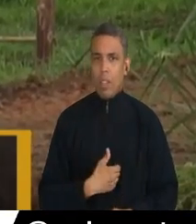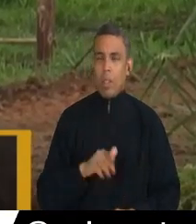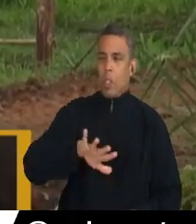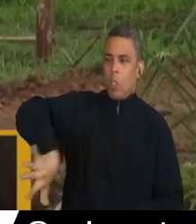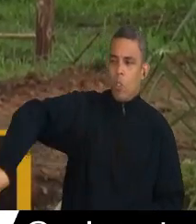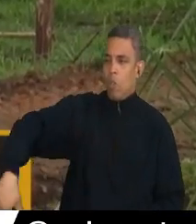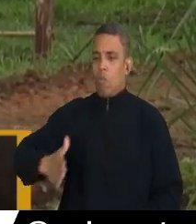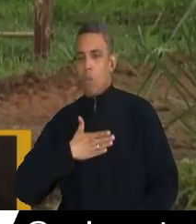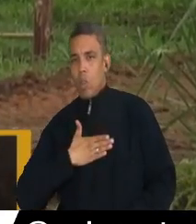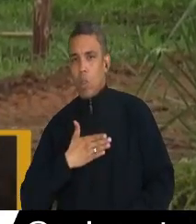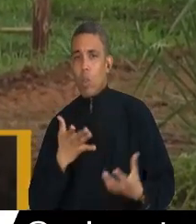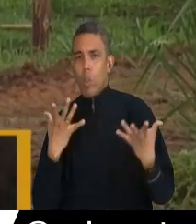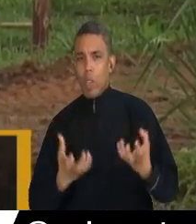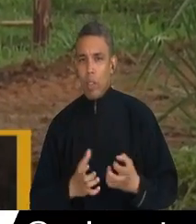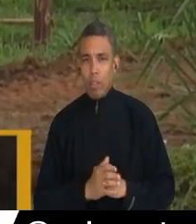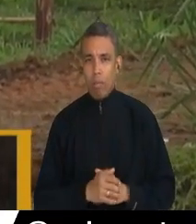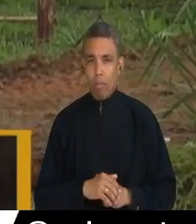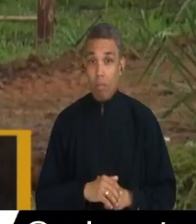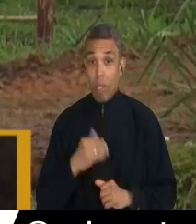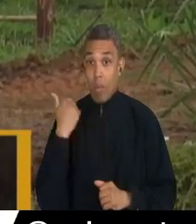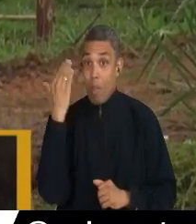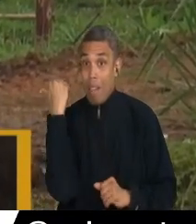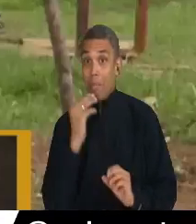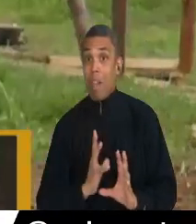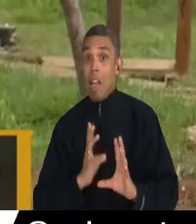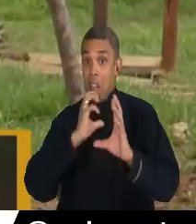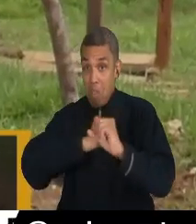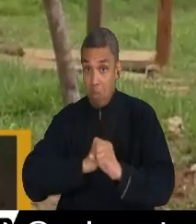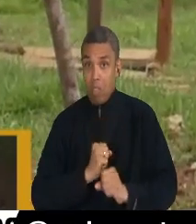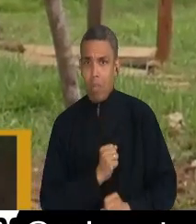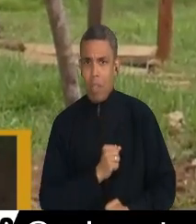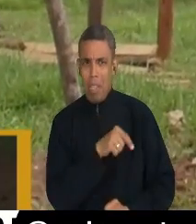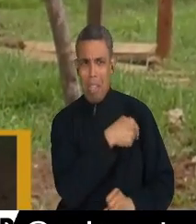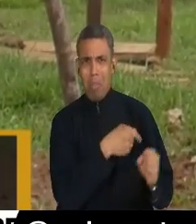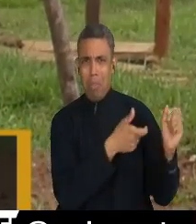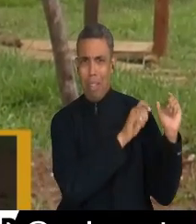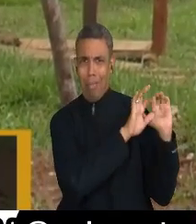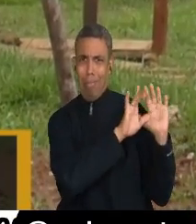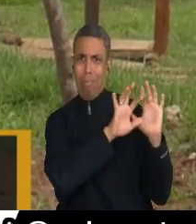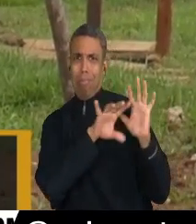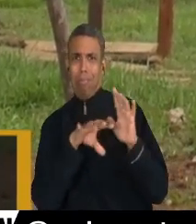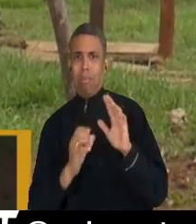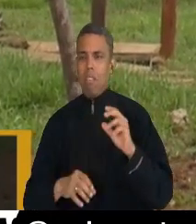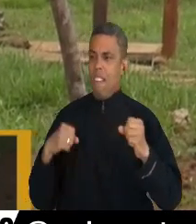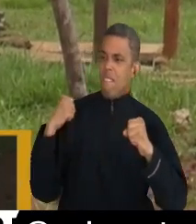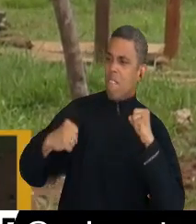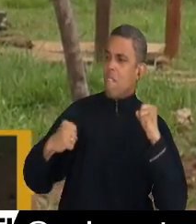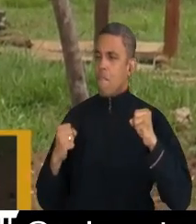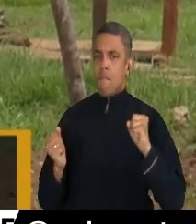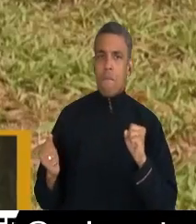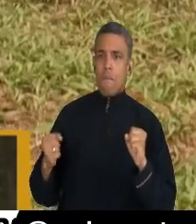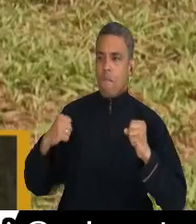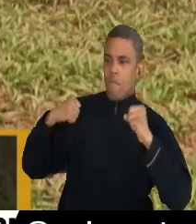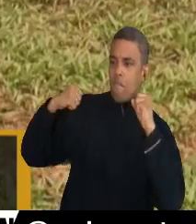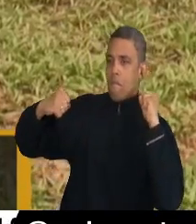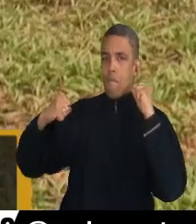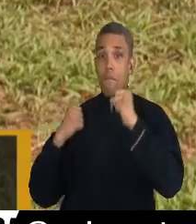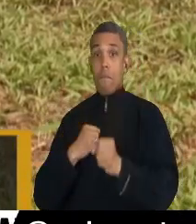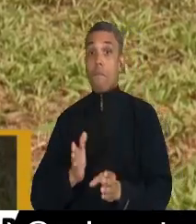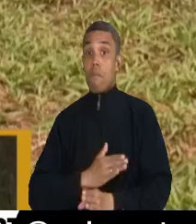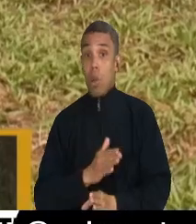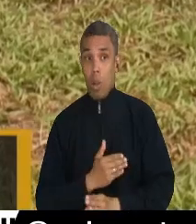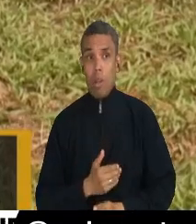se vinieron fue a los hechos, vinieron a las manos, dañaron una valla que fue otorgada por